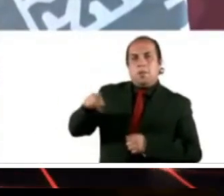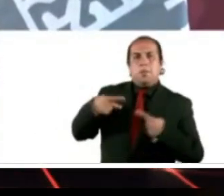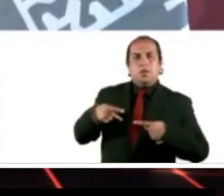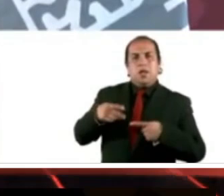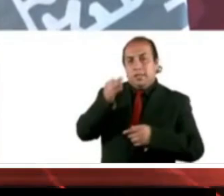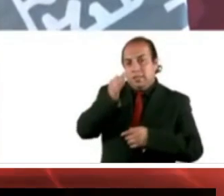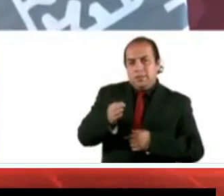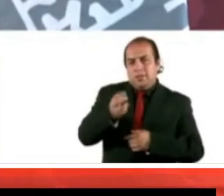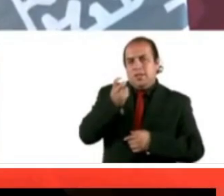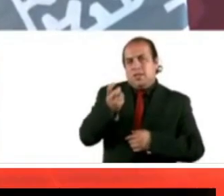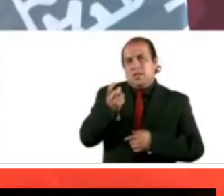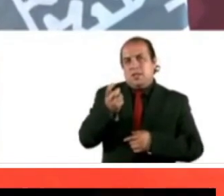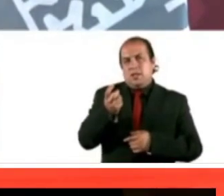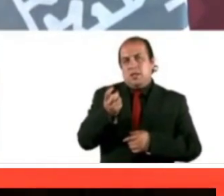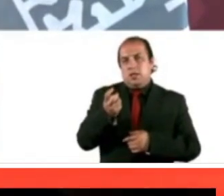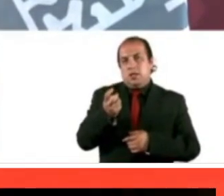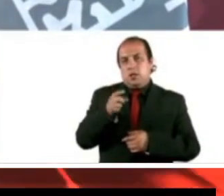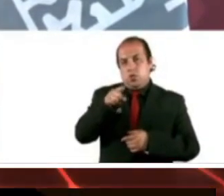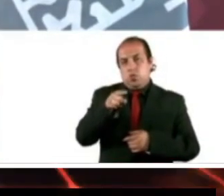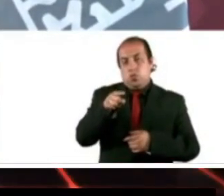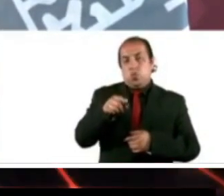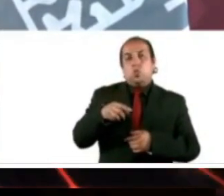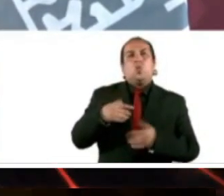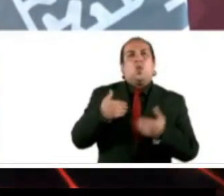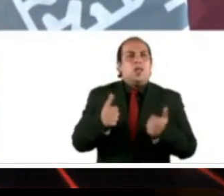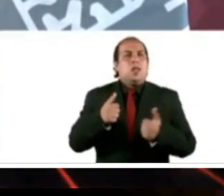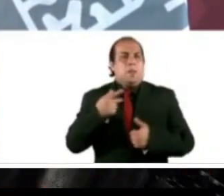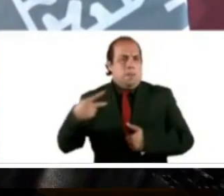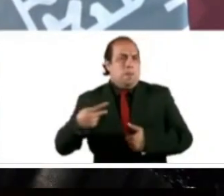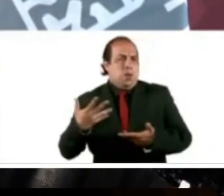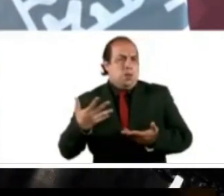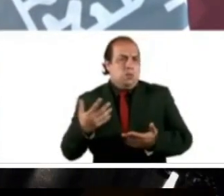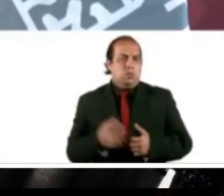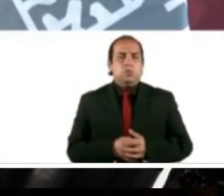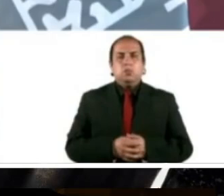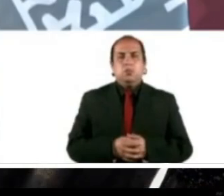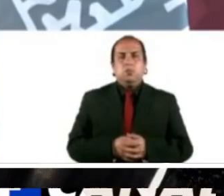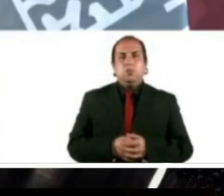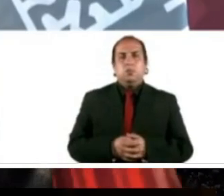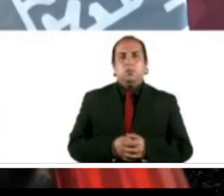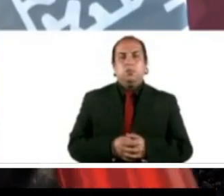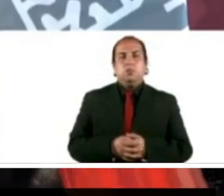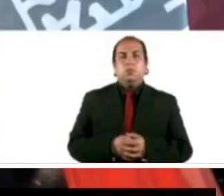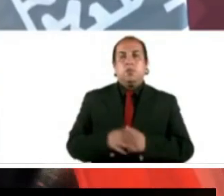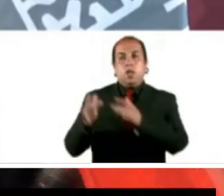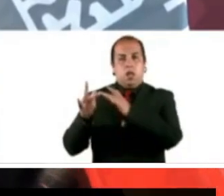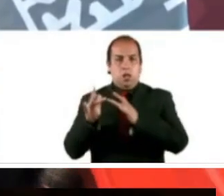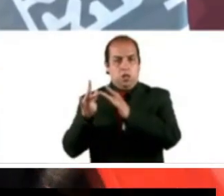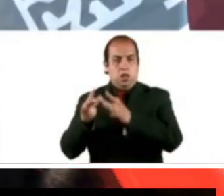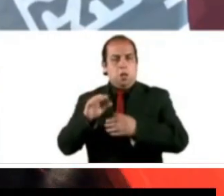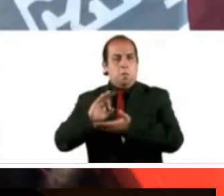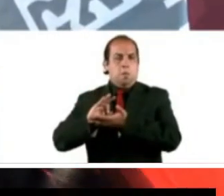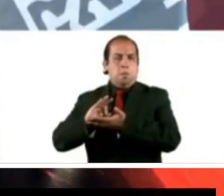una interpretación de tu pregunta, no es algo que... Se ve mucho en redes. Sí, pero en redes también